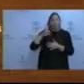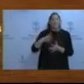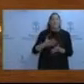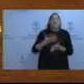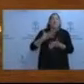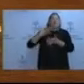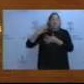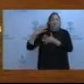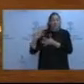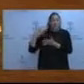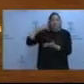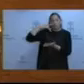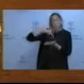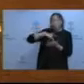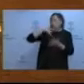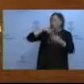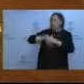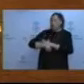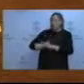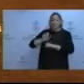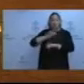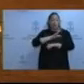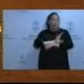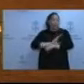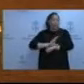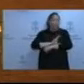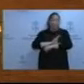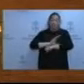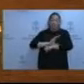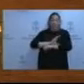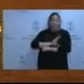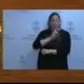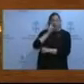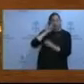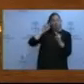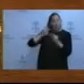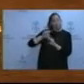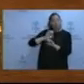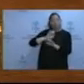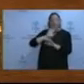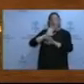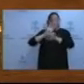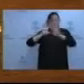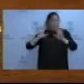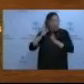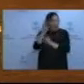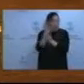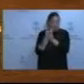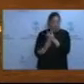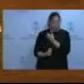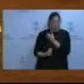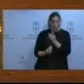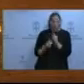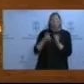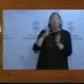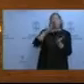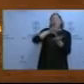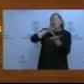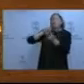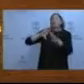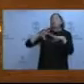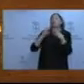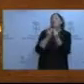lugar en la gestión de la consejería. Lo decía anteriormente la portavoz, se decía que son 100 centros, no son más de 200